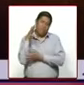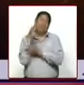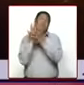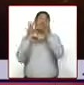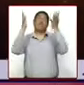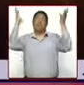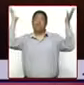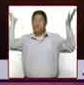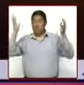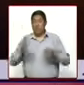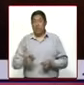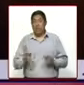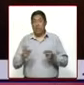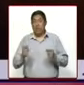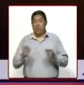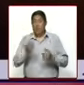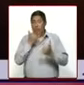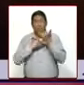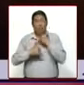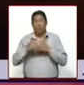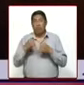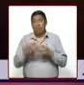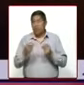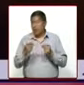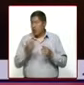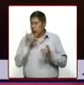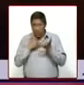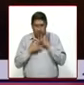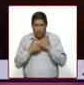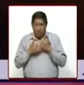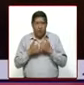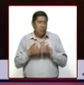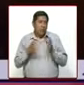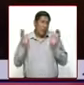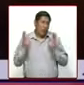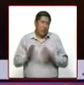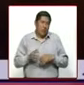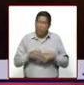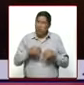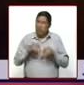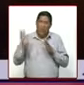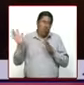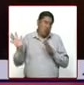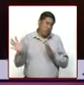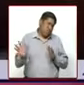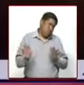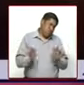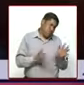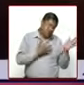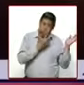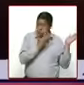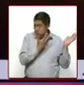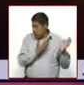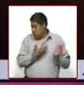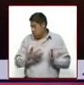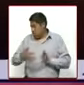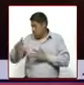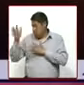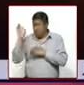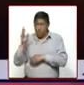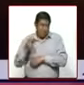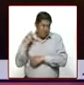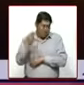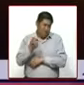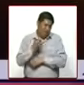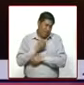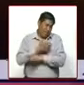pueda propagar el fuego de inmediato. Y el tema del viento, ¿no? El tema del viento que hace que en segundos